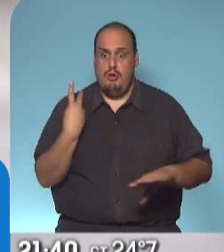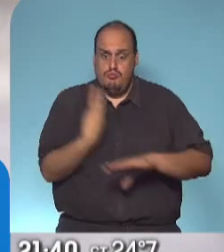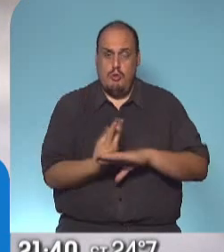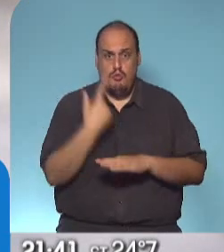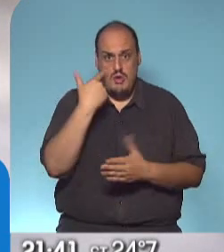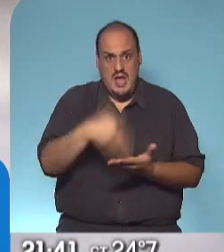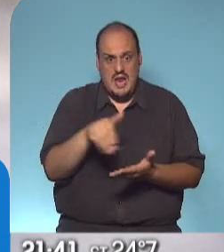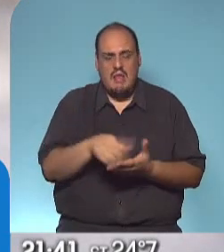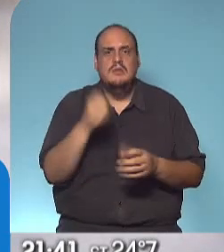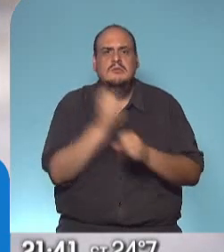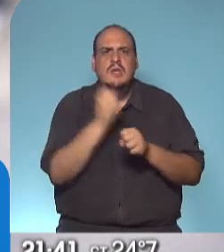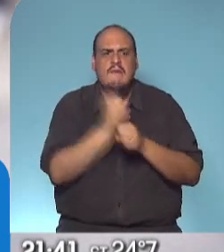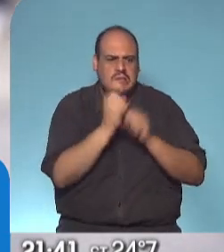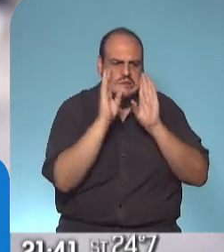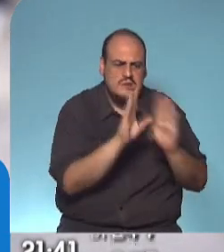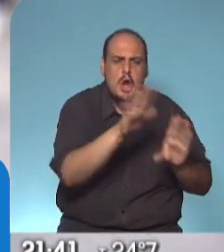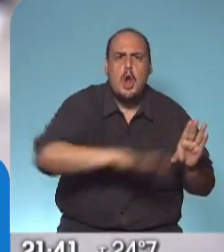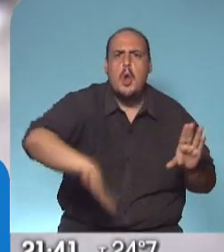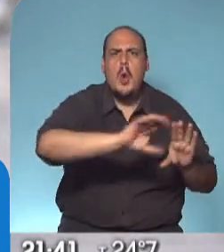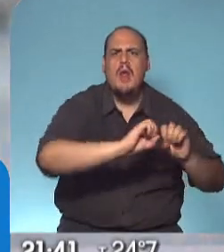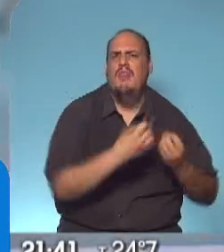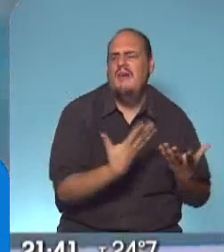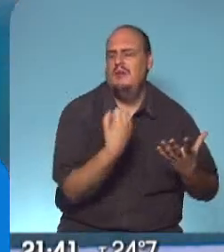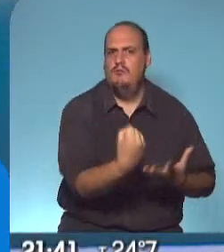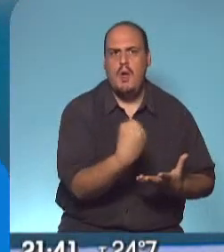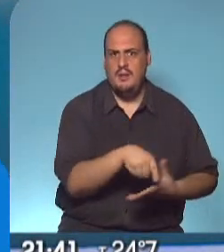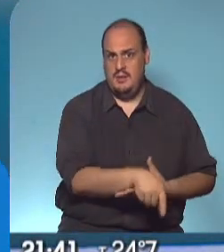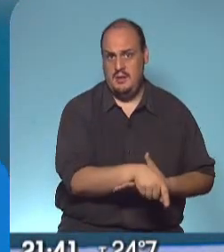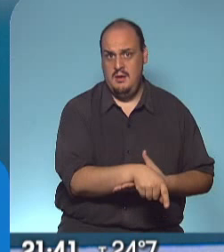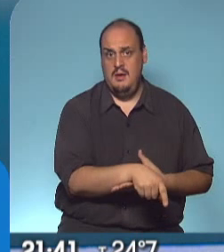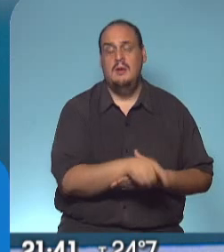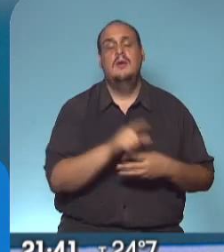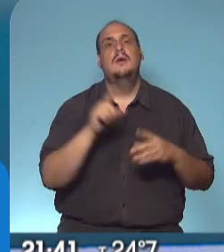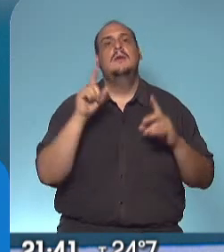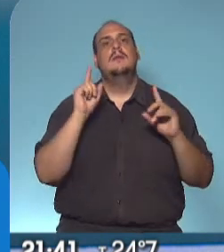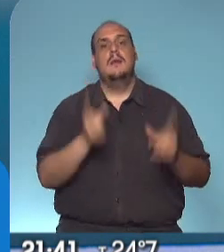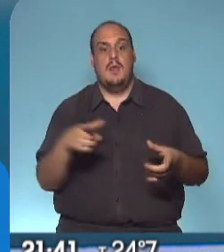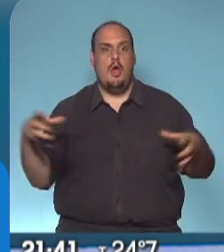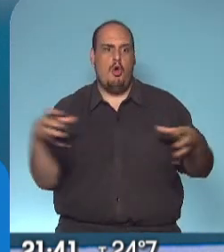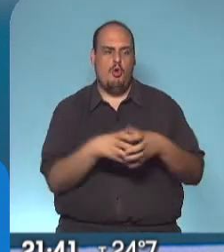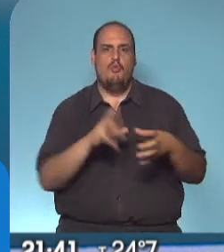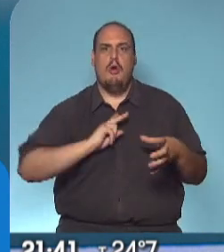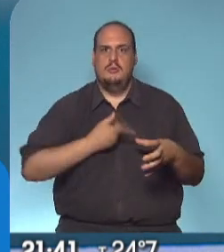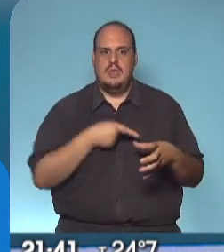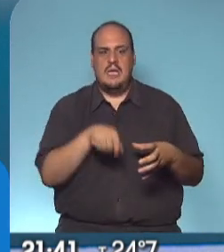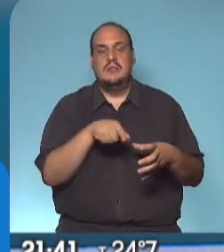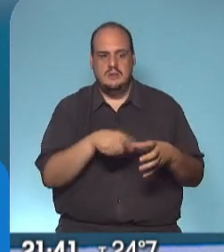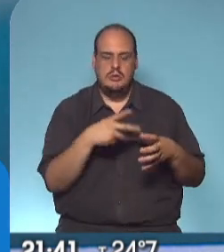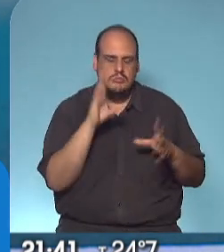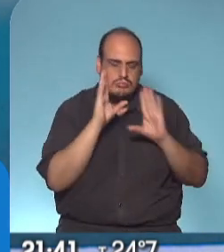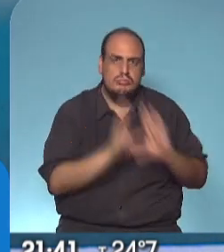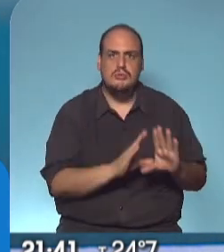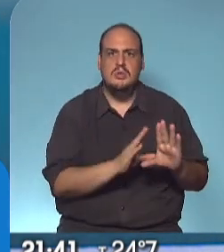en aquellos sectores que más necesitan y sin duda el colectivo trans es uno de esos sectores.